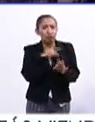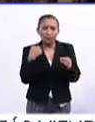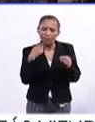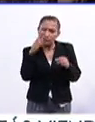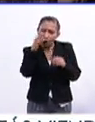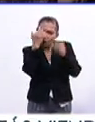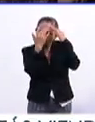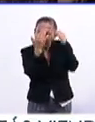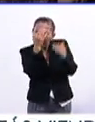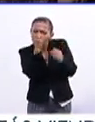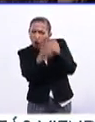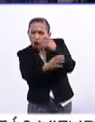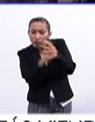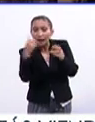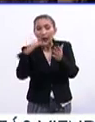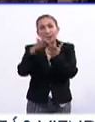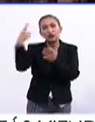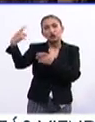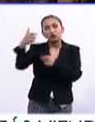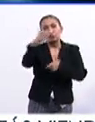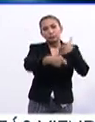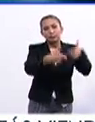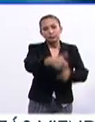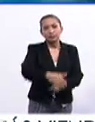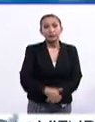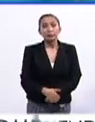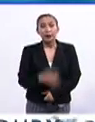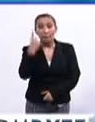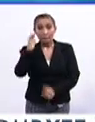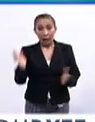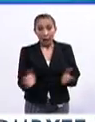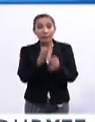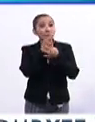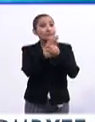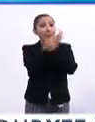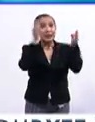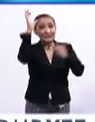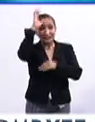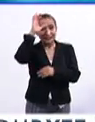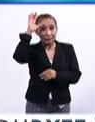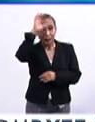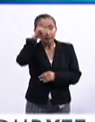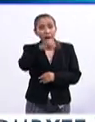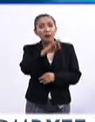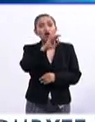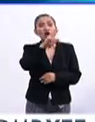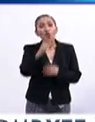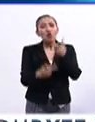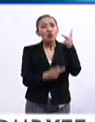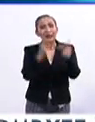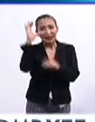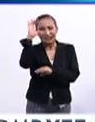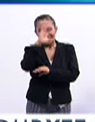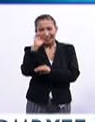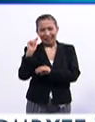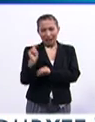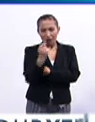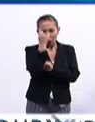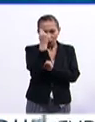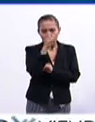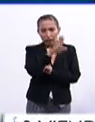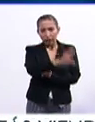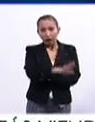en la frontera del conocimiento gracias a sus contribuciones para fomentar la divulgación de la ciencia el foro consultivo científico y tecnológico